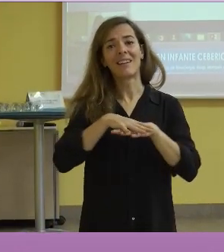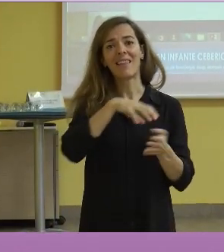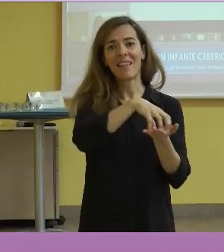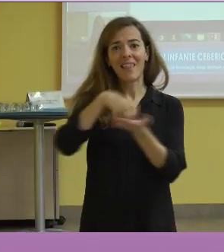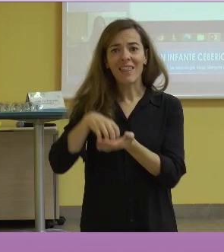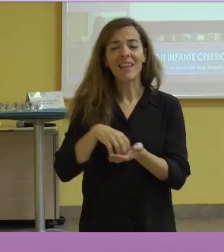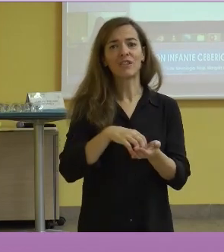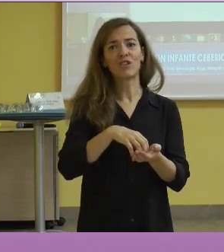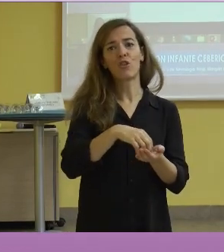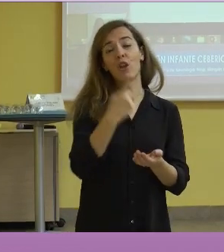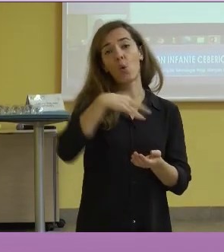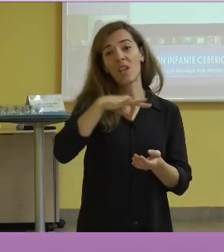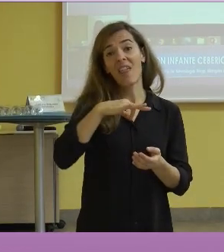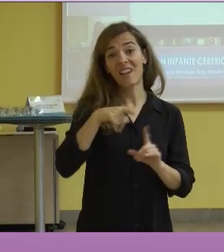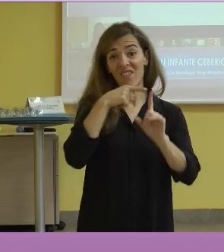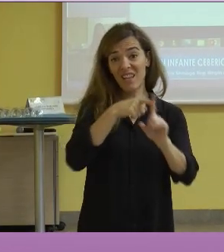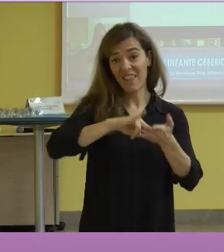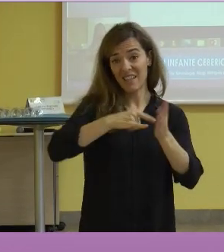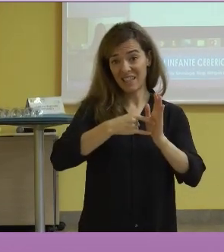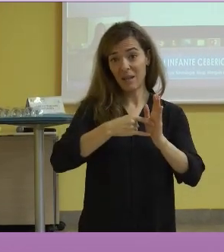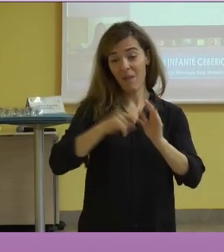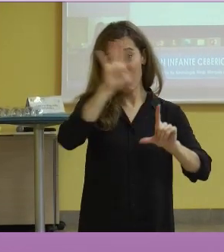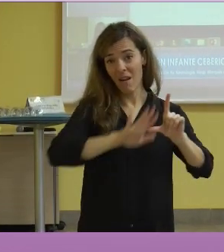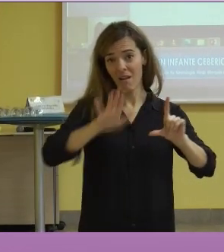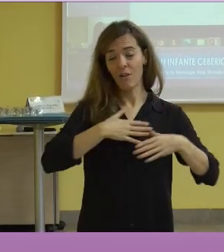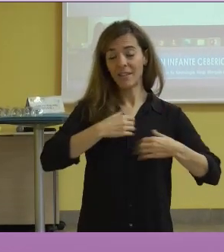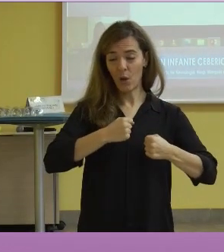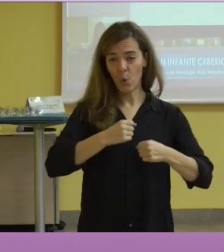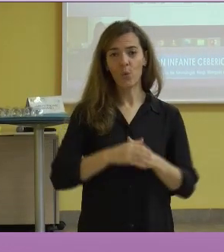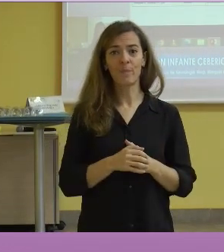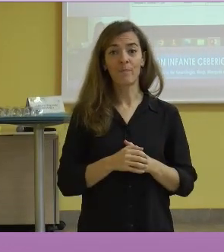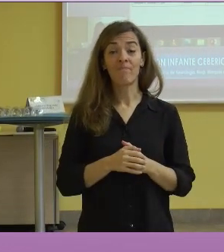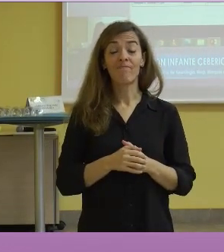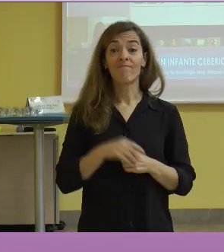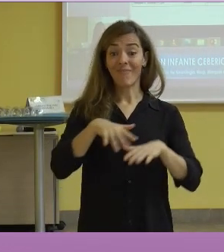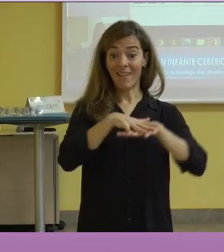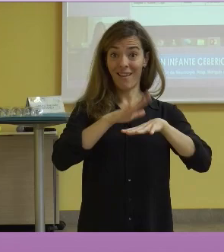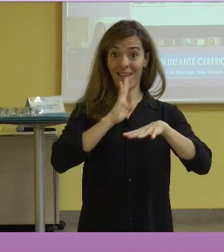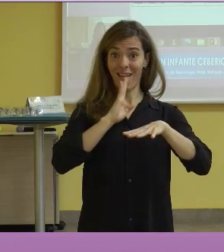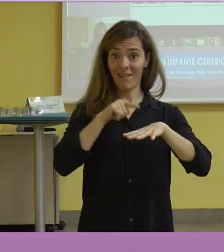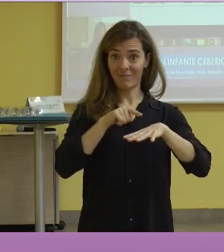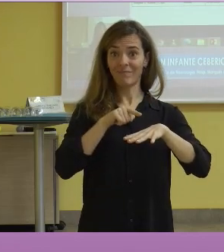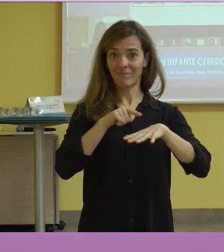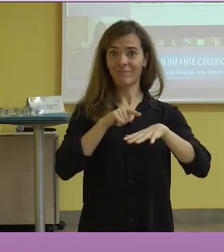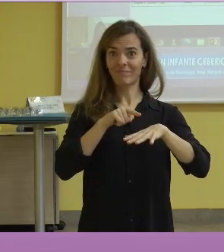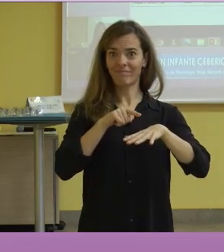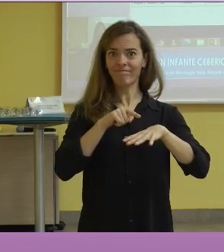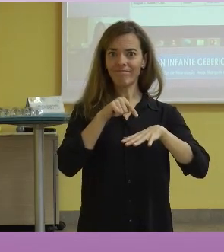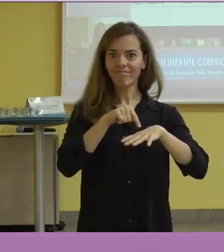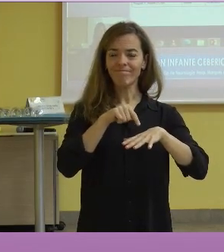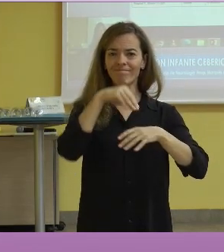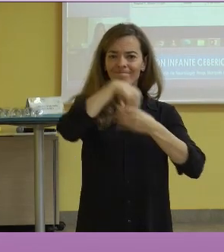servicios y unidades de referencia del Sistema Nacional de Salud. Y en esta red se